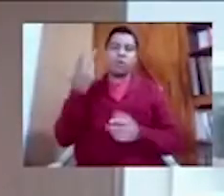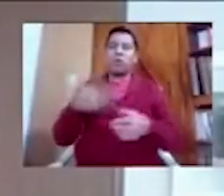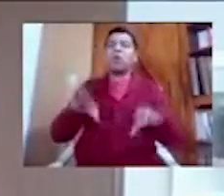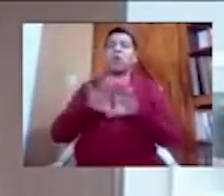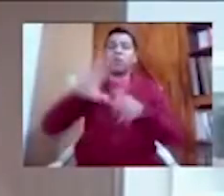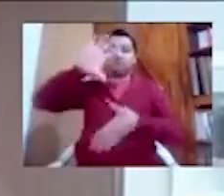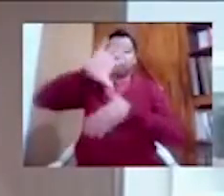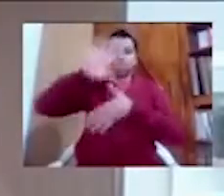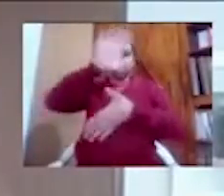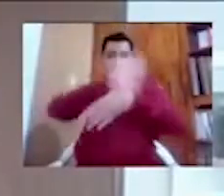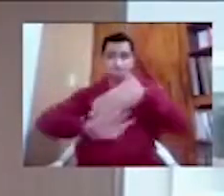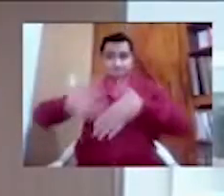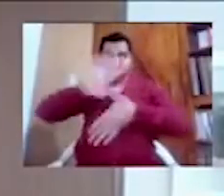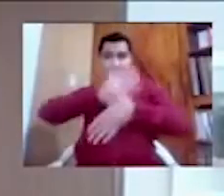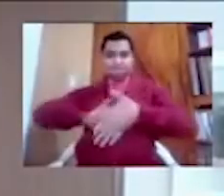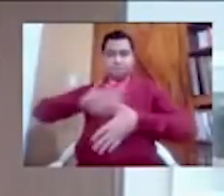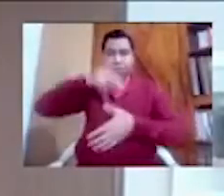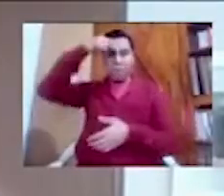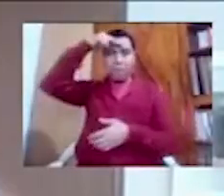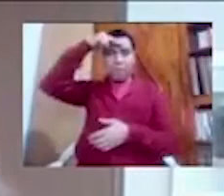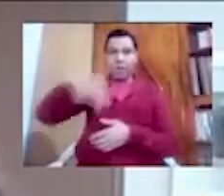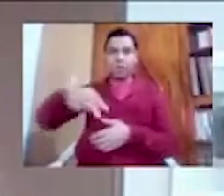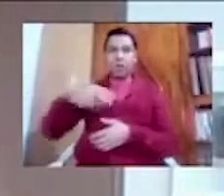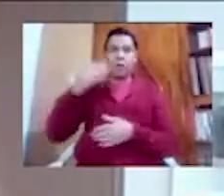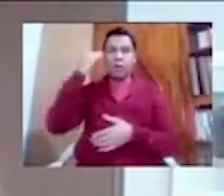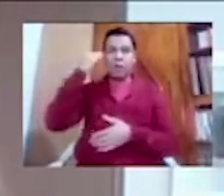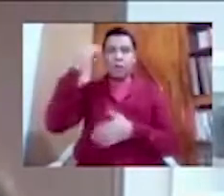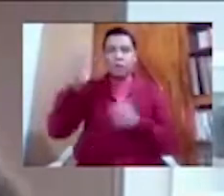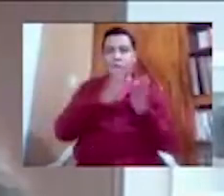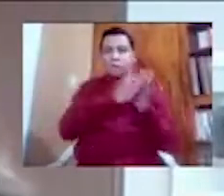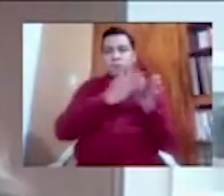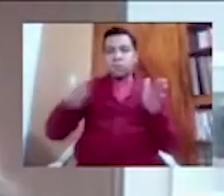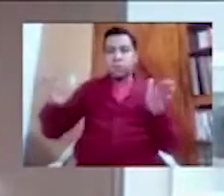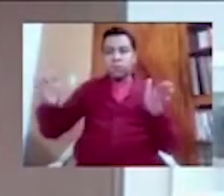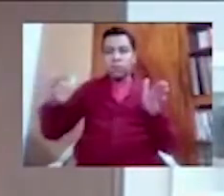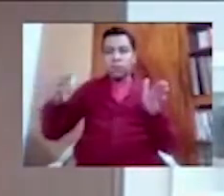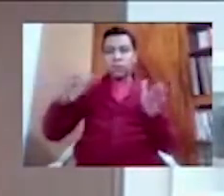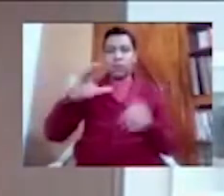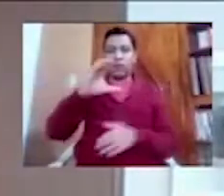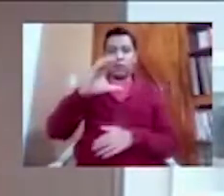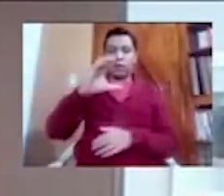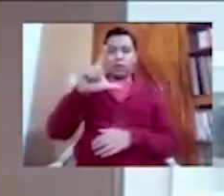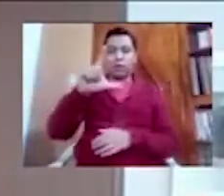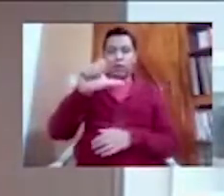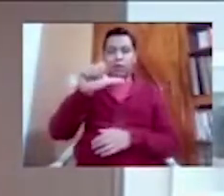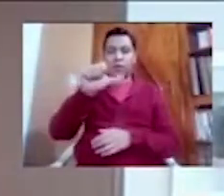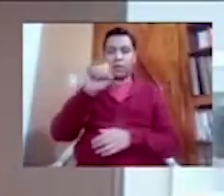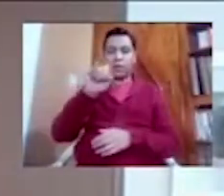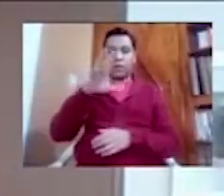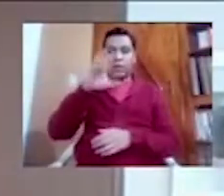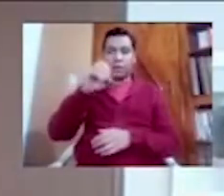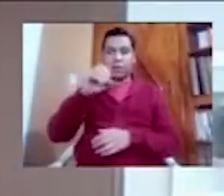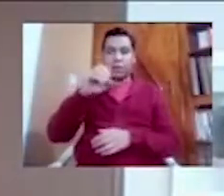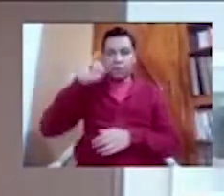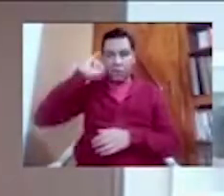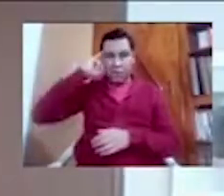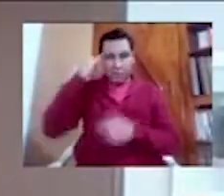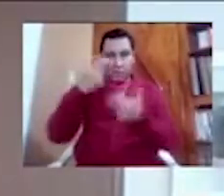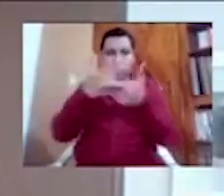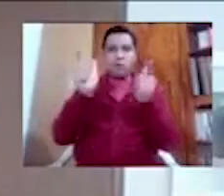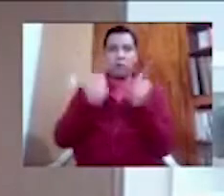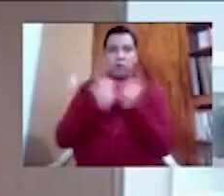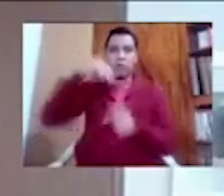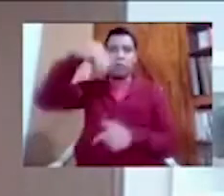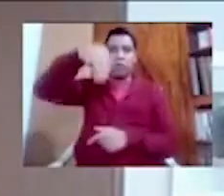periodo posclásico tardío? Y así entonces, ¿cómo fue que los mexica-tenochcas lograron ser tan poderosos que se les llamó